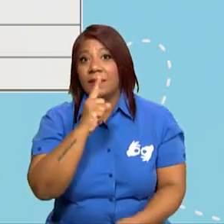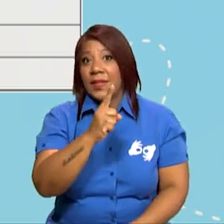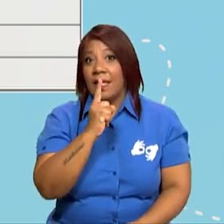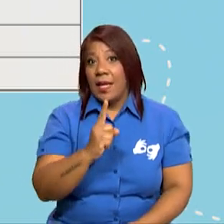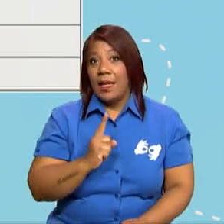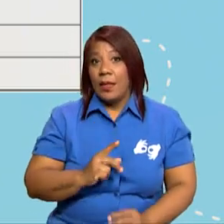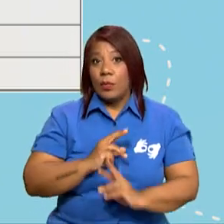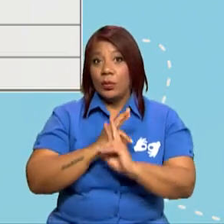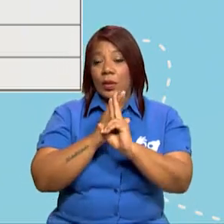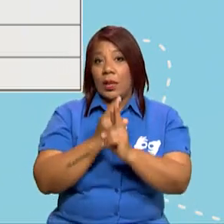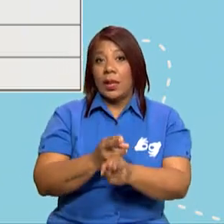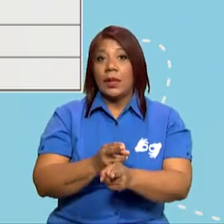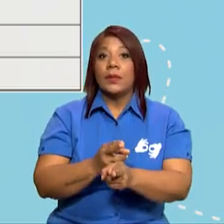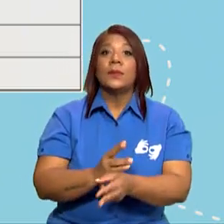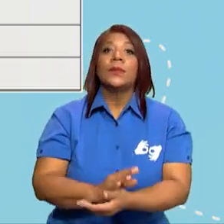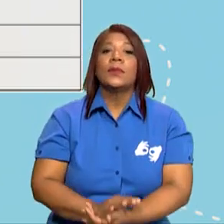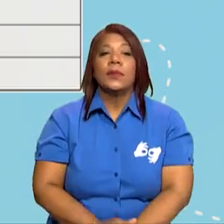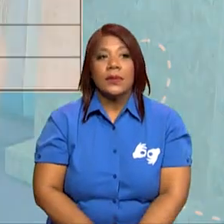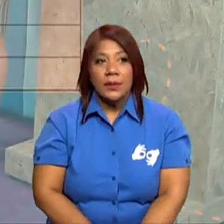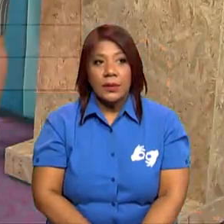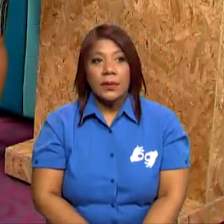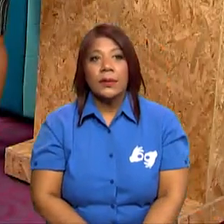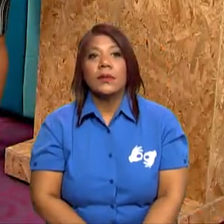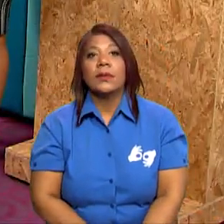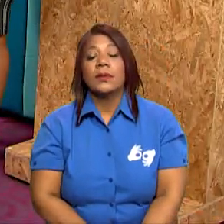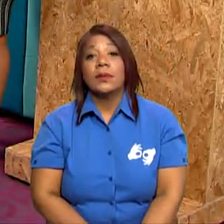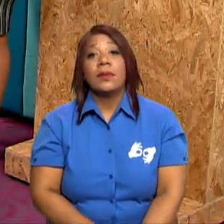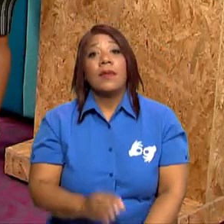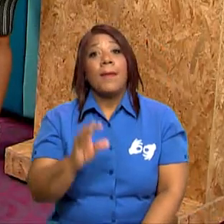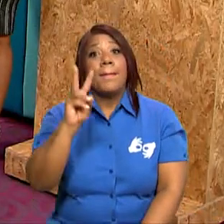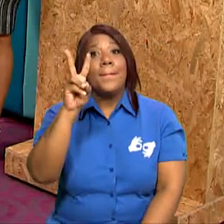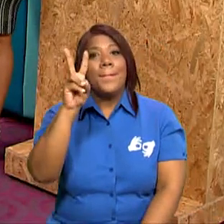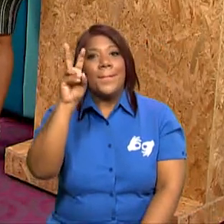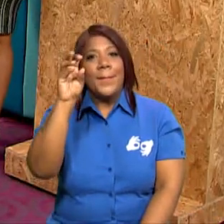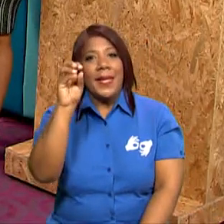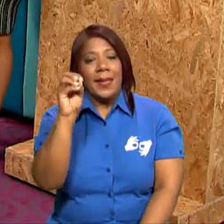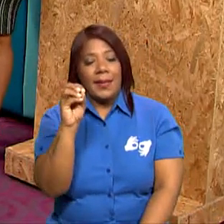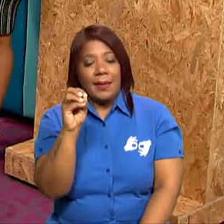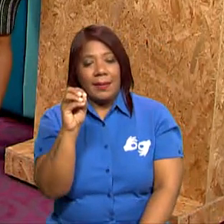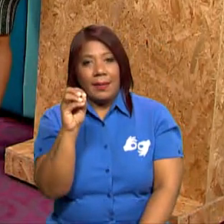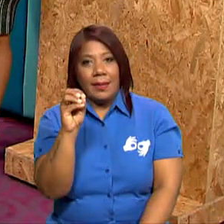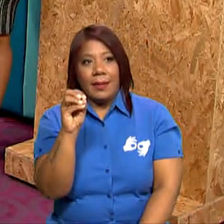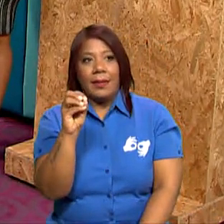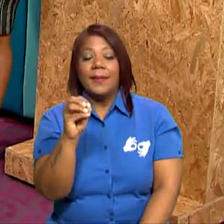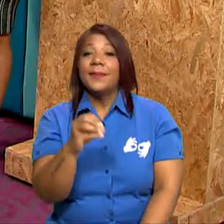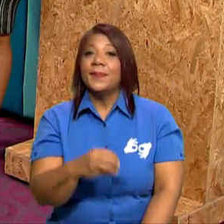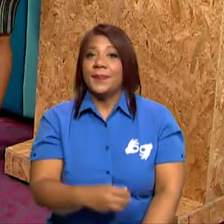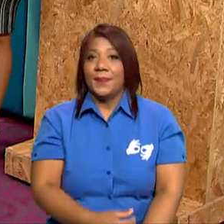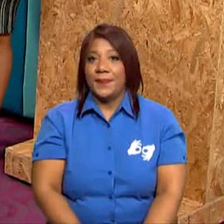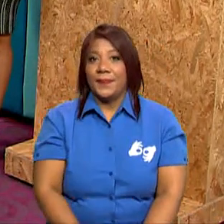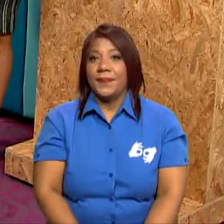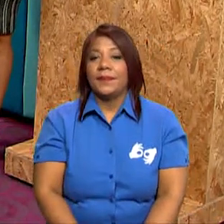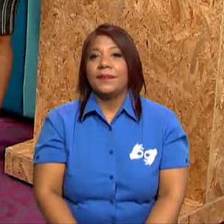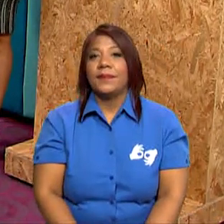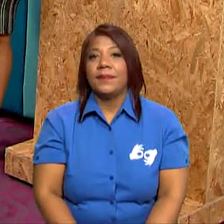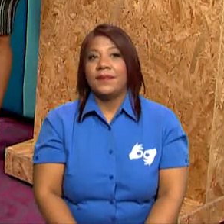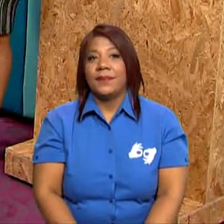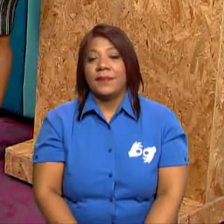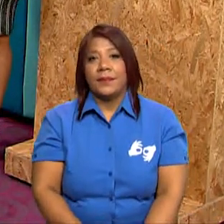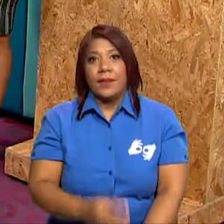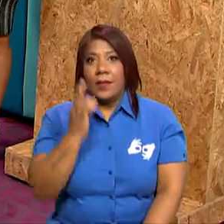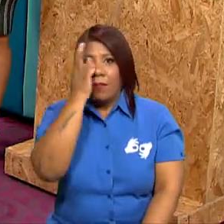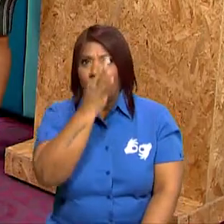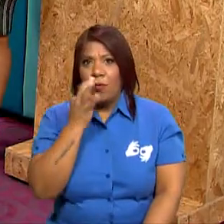de esas respuestas de la frecuencia absoluta, recuerda que el valor decimal nos va a representar la frecuencia relativa. ¿Crees que puedes hacer los